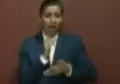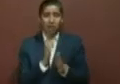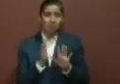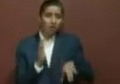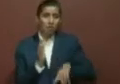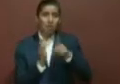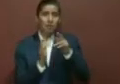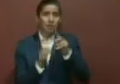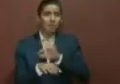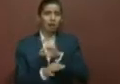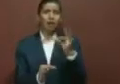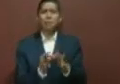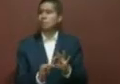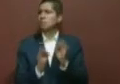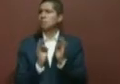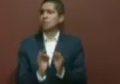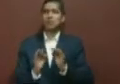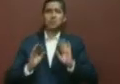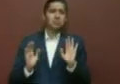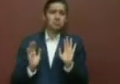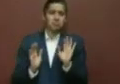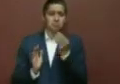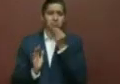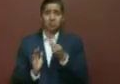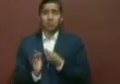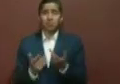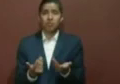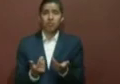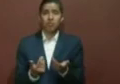un ciclo y yo creo que